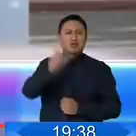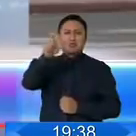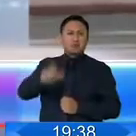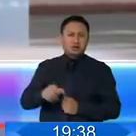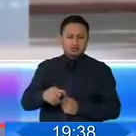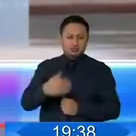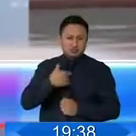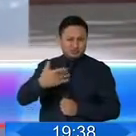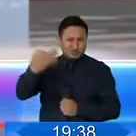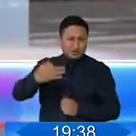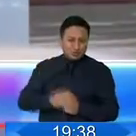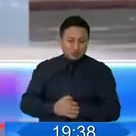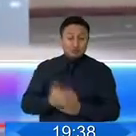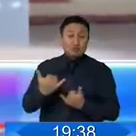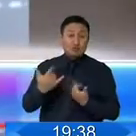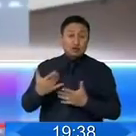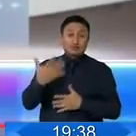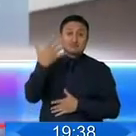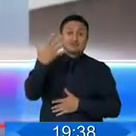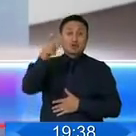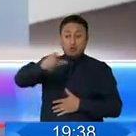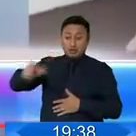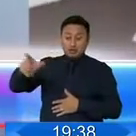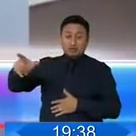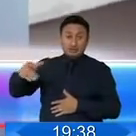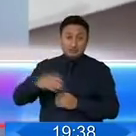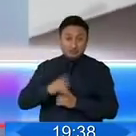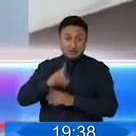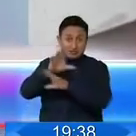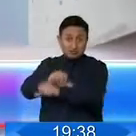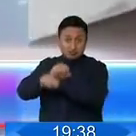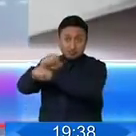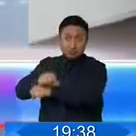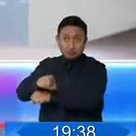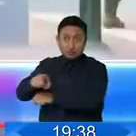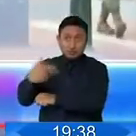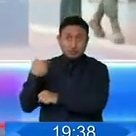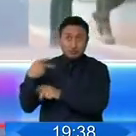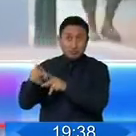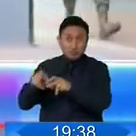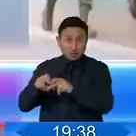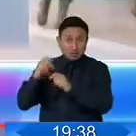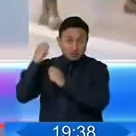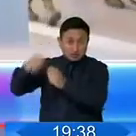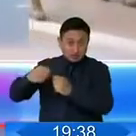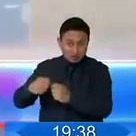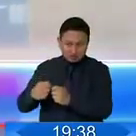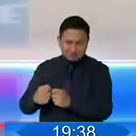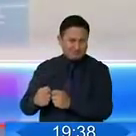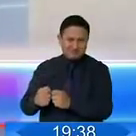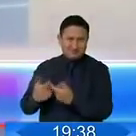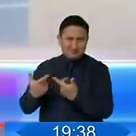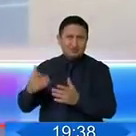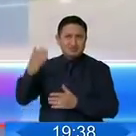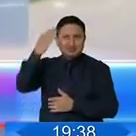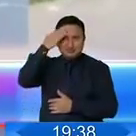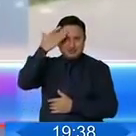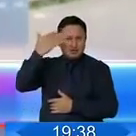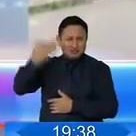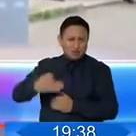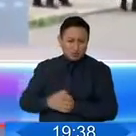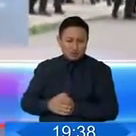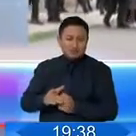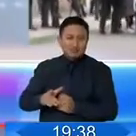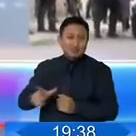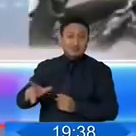que son infiltrados porque de los 5 personas detenidas ninguna tiene permiso de pescador artesanal, por lo tanto estamos conscientes y seguros de que el